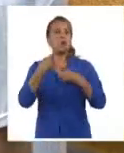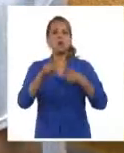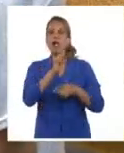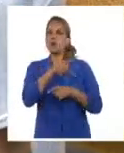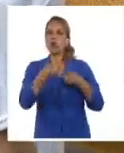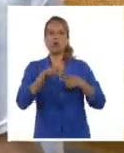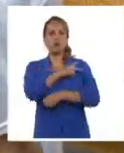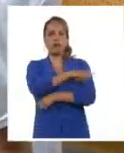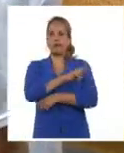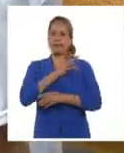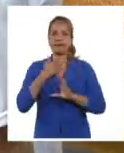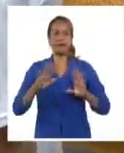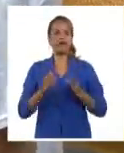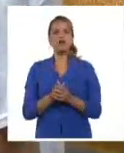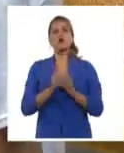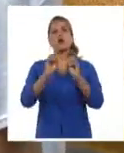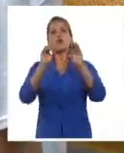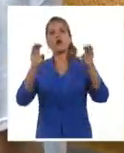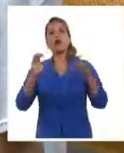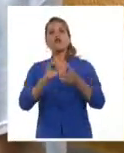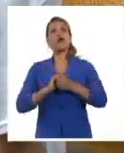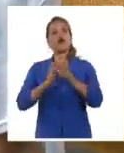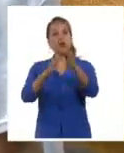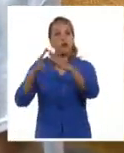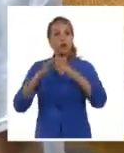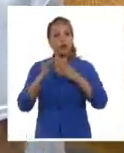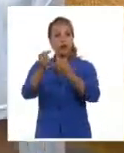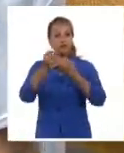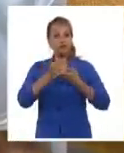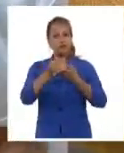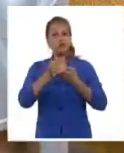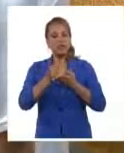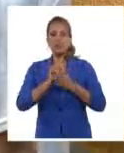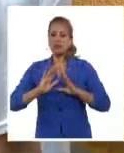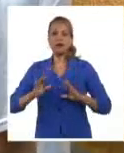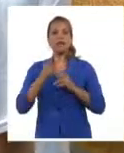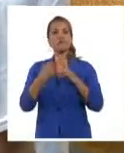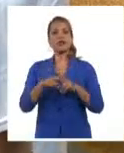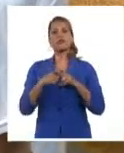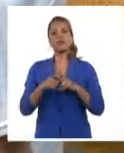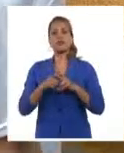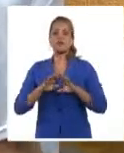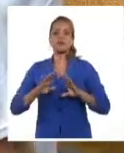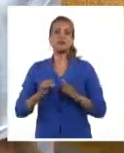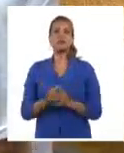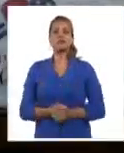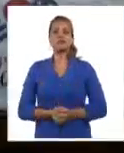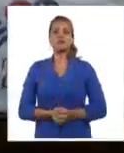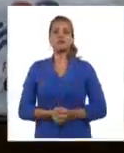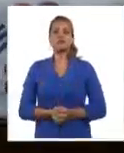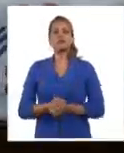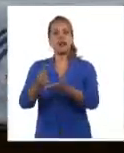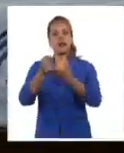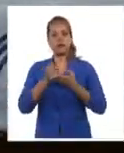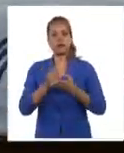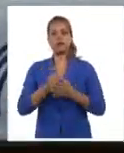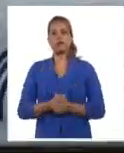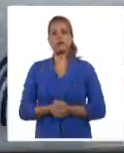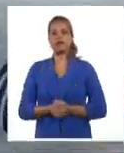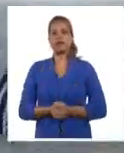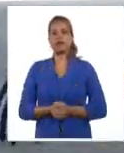lado. Y convocamos a la comunidad a ayudar y finalmente se consiguió el apoyo. El